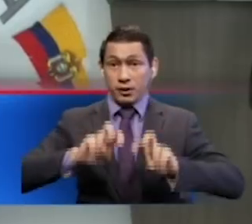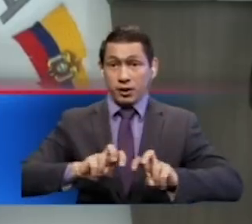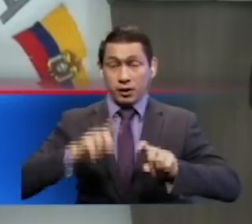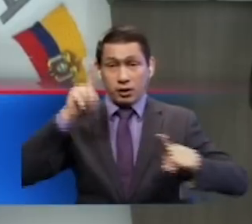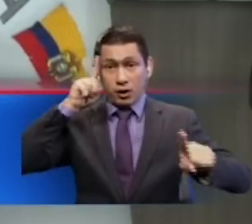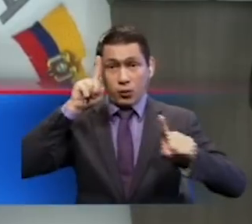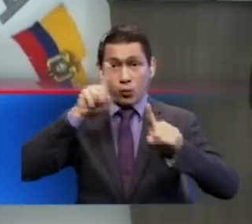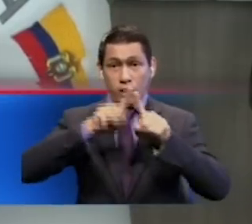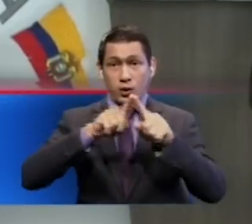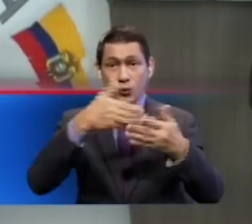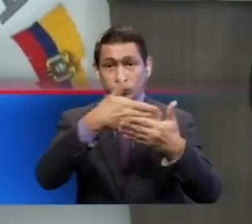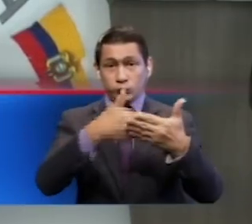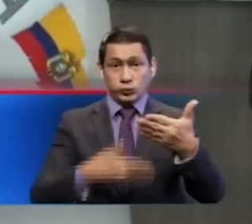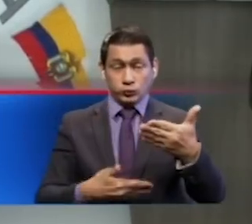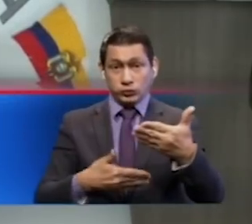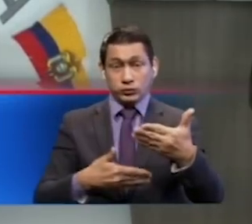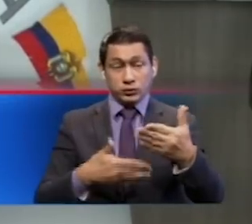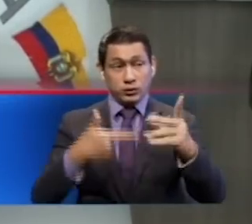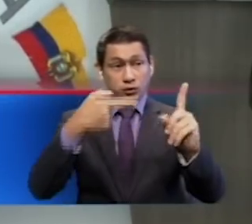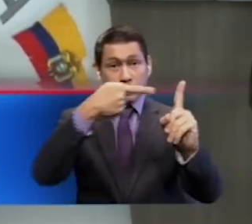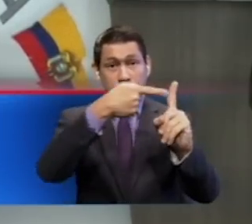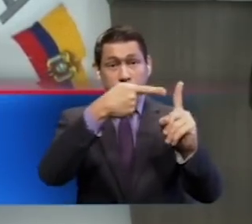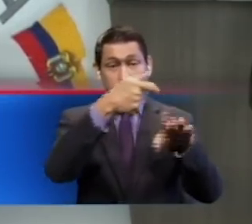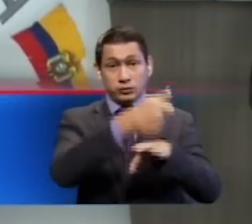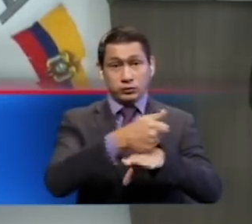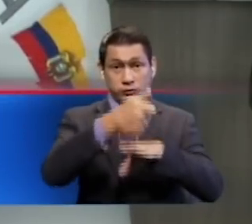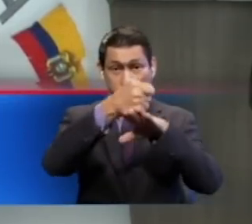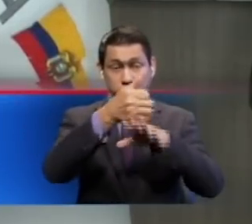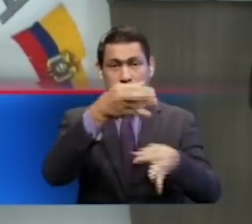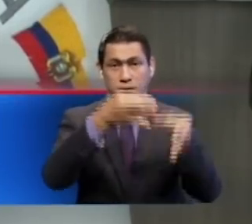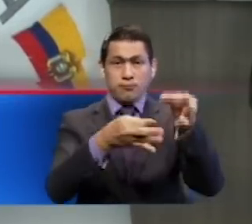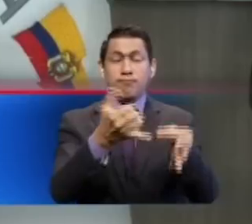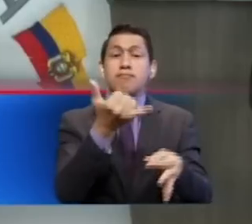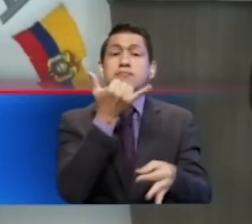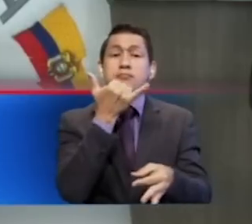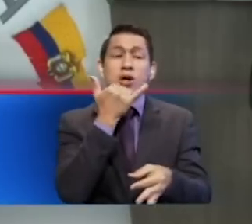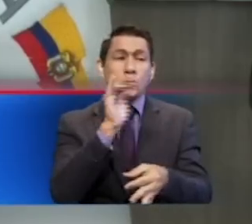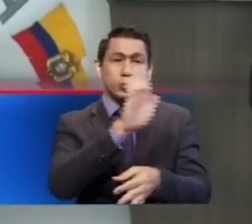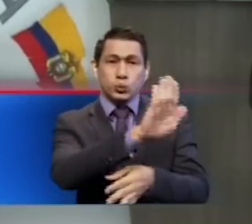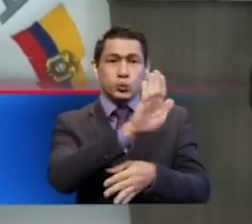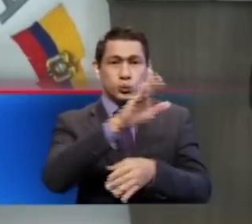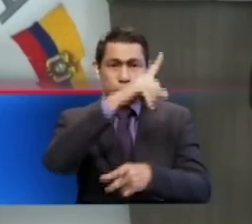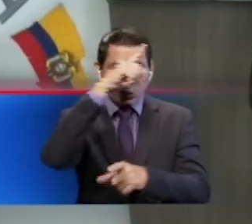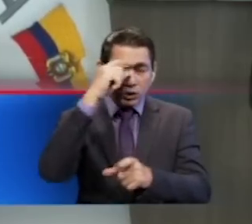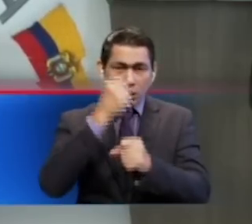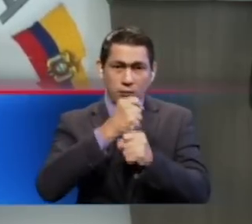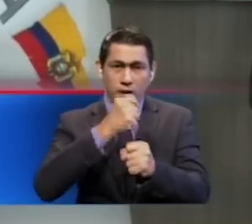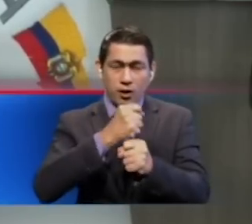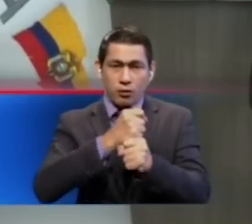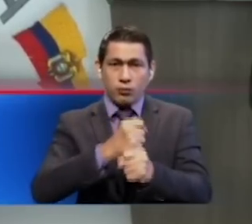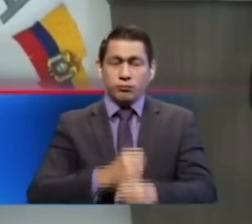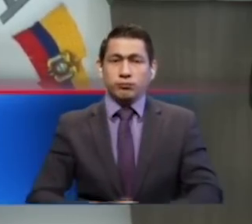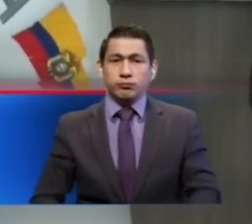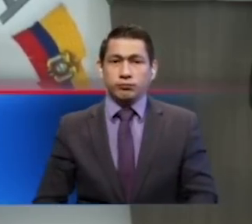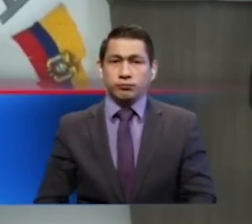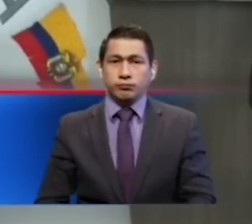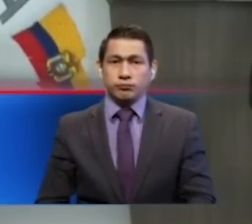por cuanto él no siguió el debido proceso en